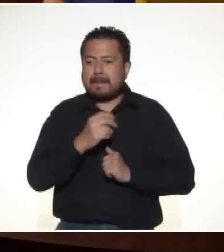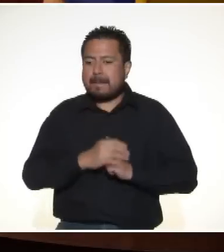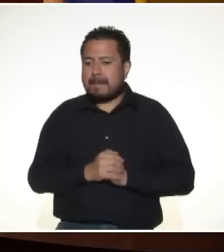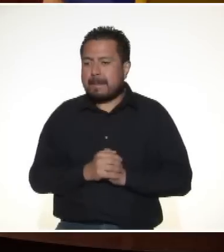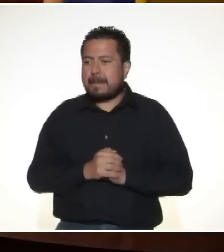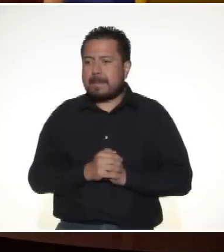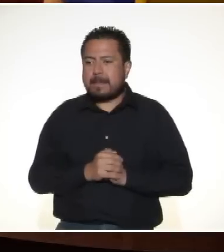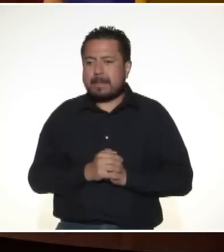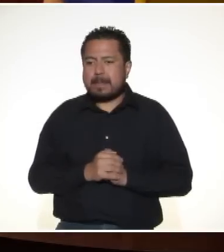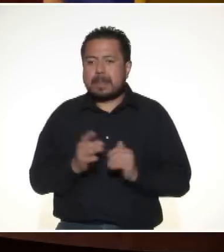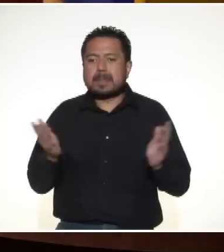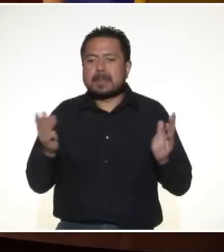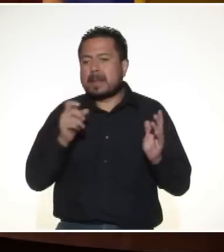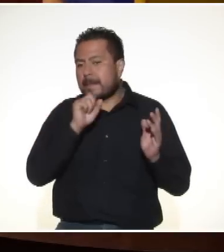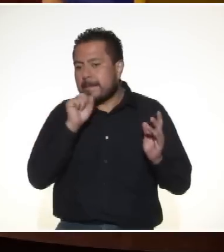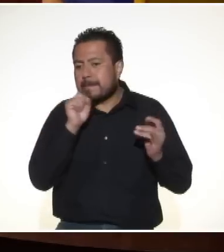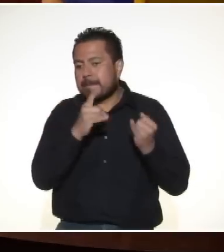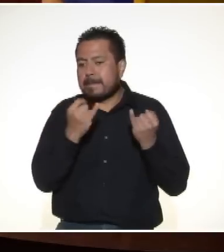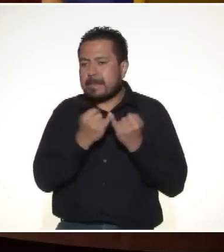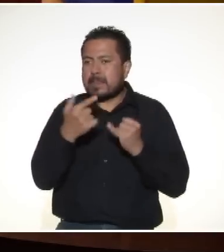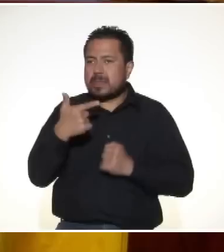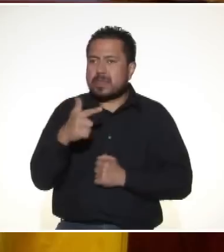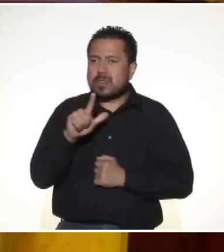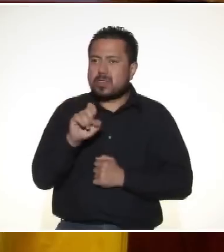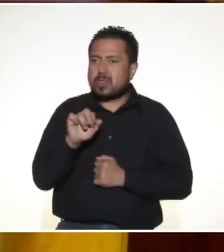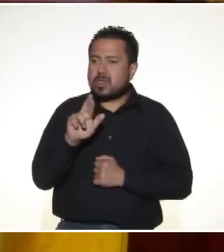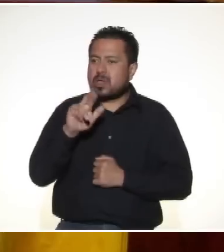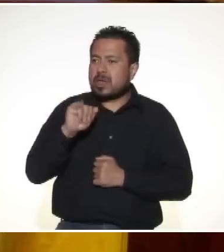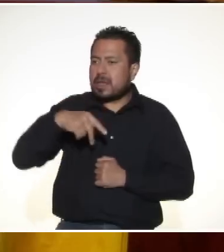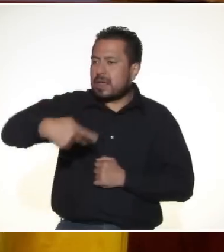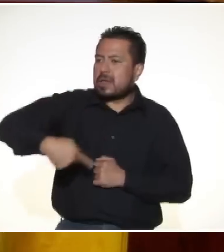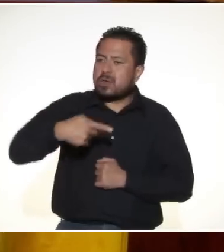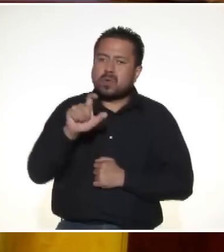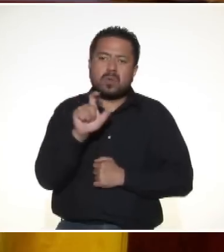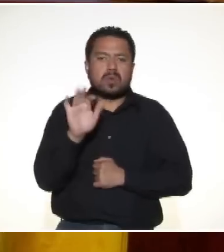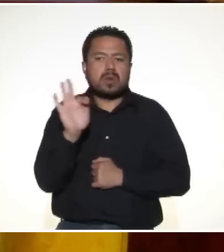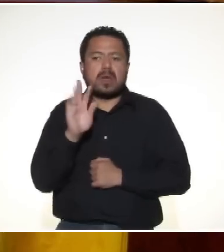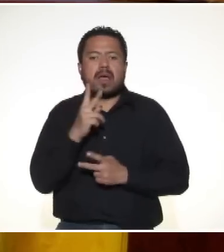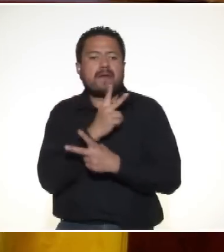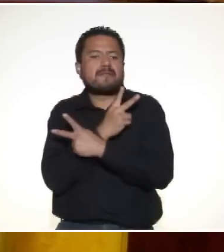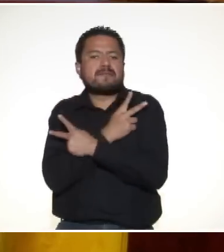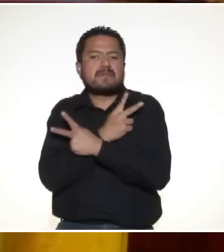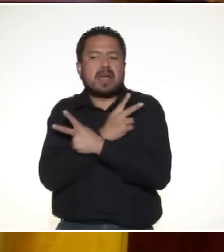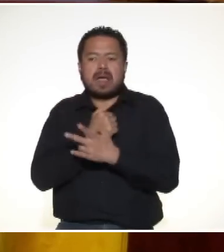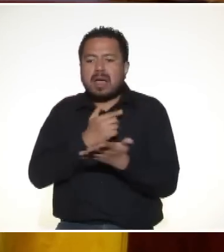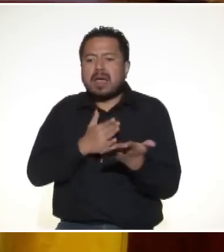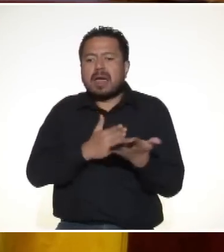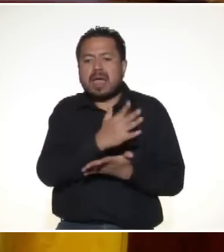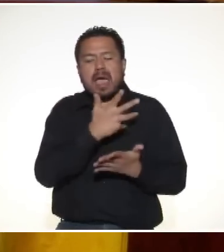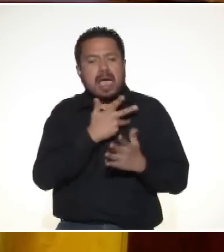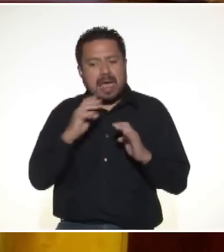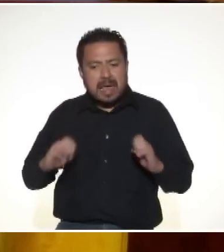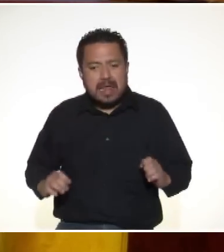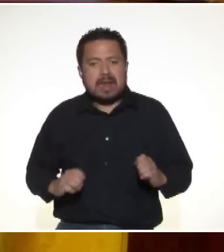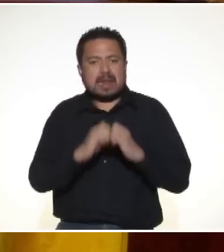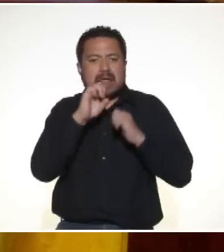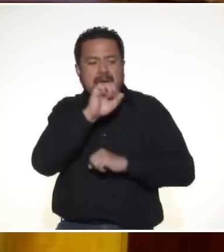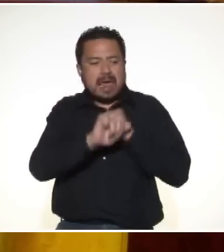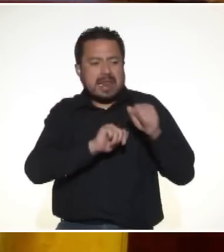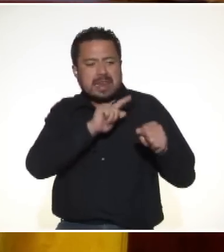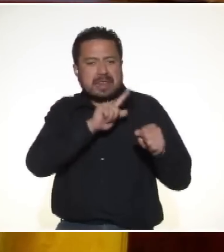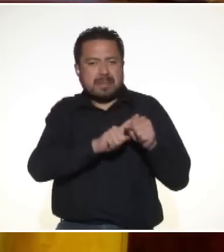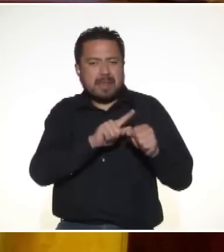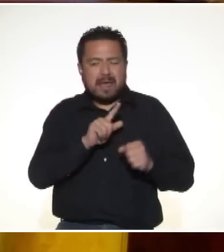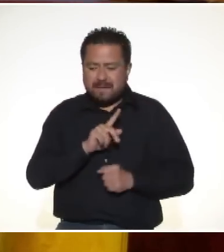híjole. Y bueno, también Gloria preguntaba, ¿nos pueden decir si cuando vamos a vacacionar en un cenote hay riesgos de animales venenosos en el